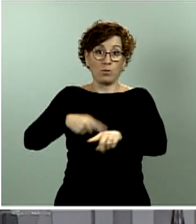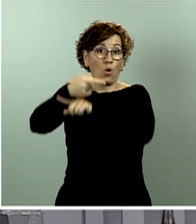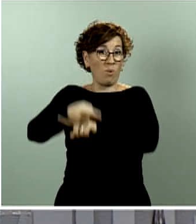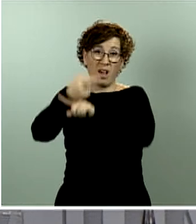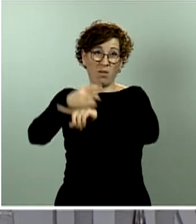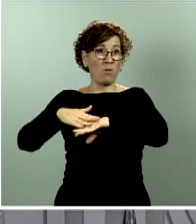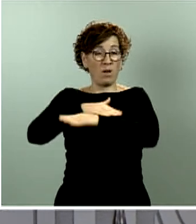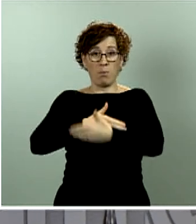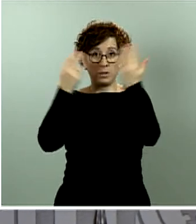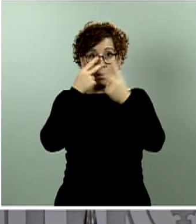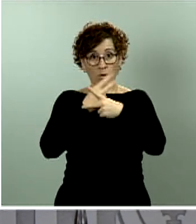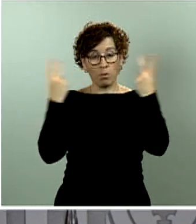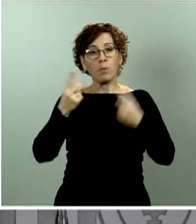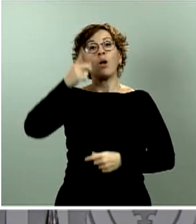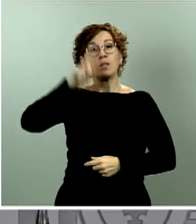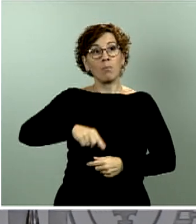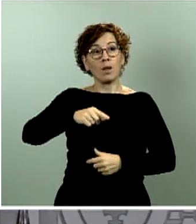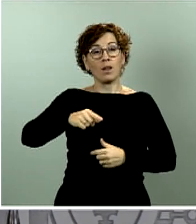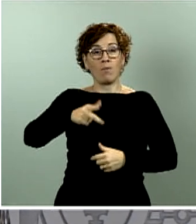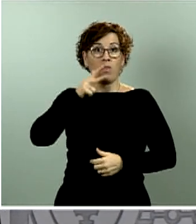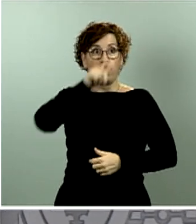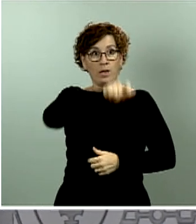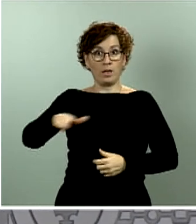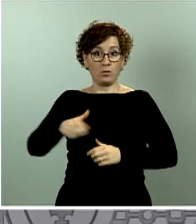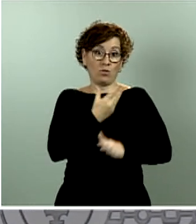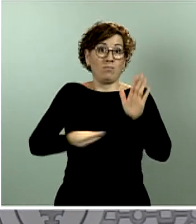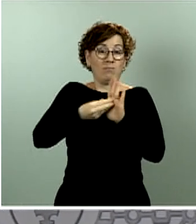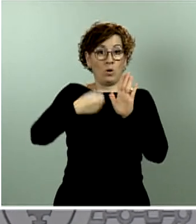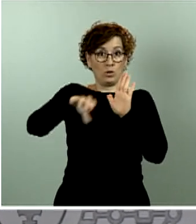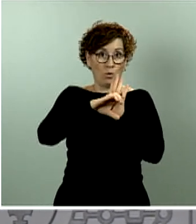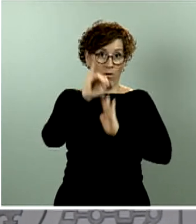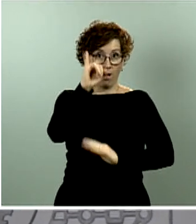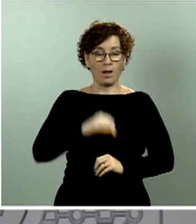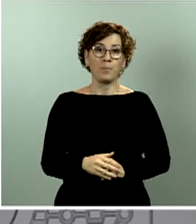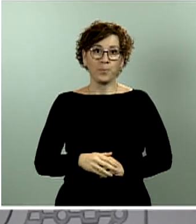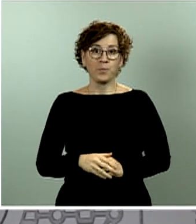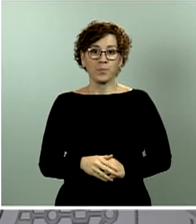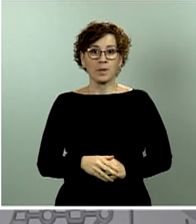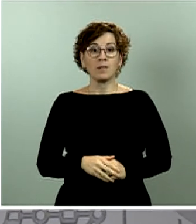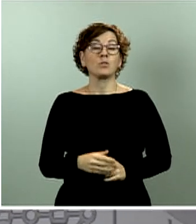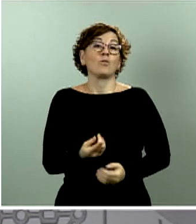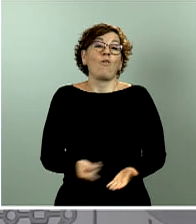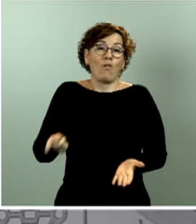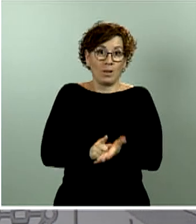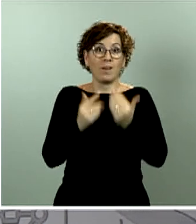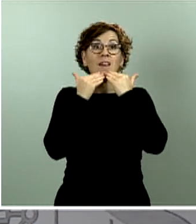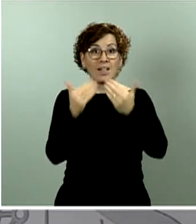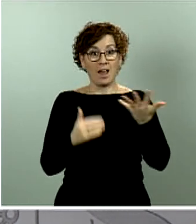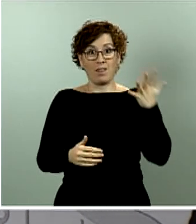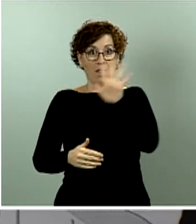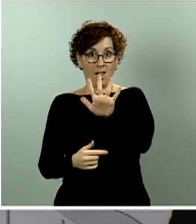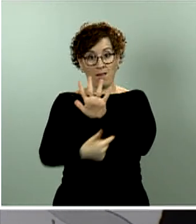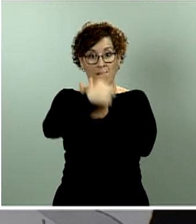un derecho de la ciudadanía consagrado en nuestra Constitución. Agradecemos, por tanto, un día más su presencia a todos los que hoy han